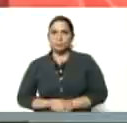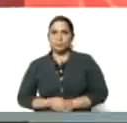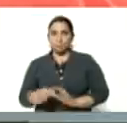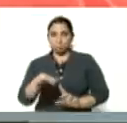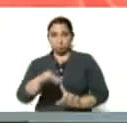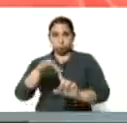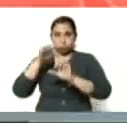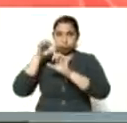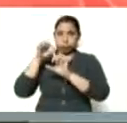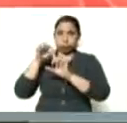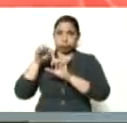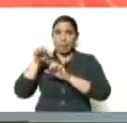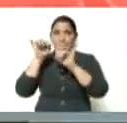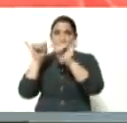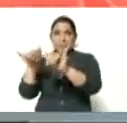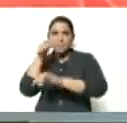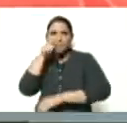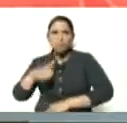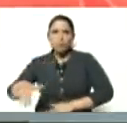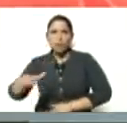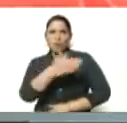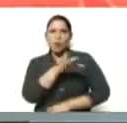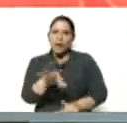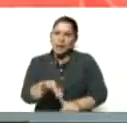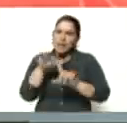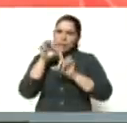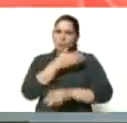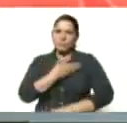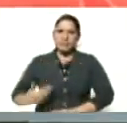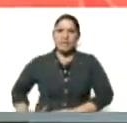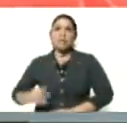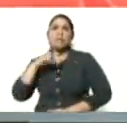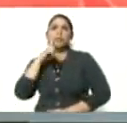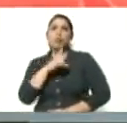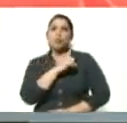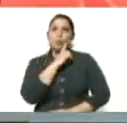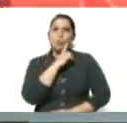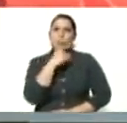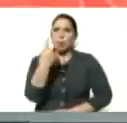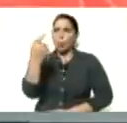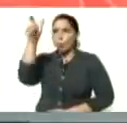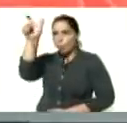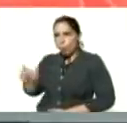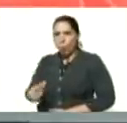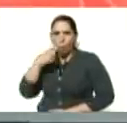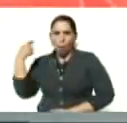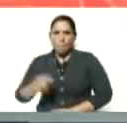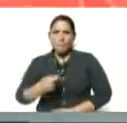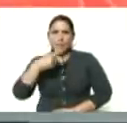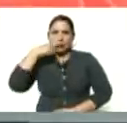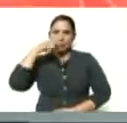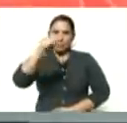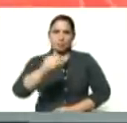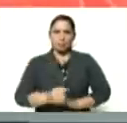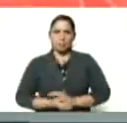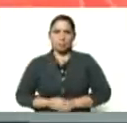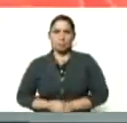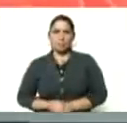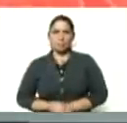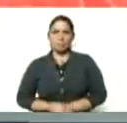electo, ese pueblo fue electo presidente con el nombre de un hombre, Nicolás.